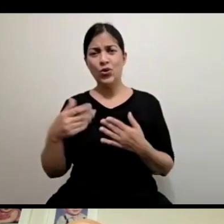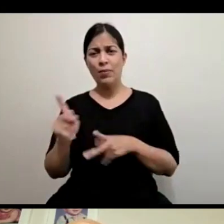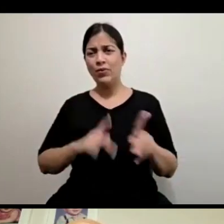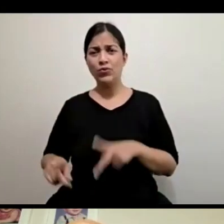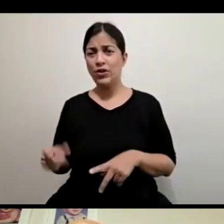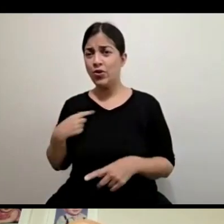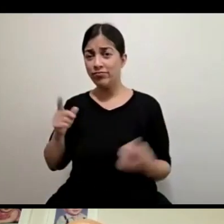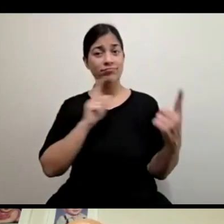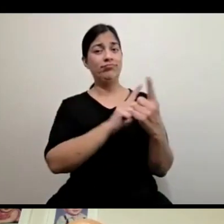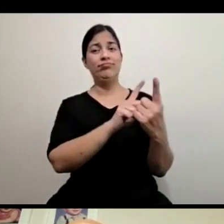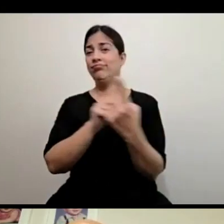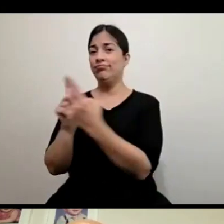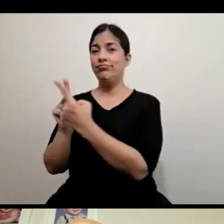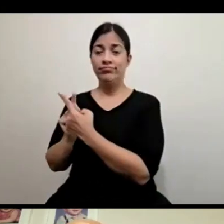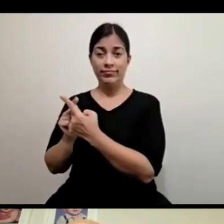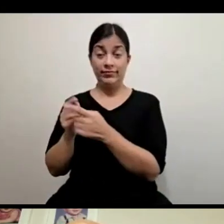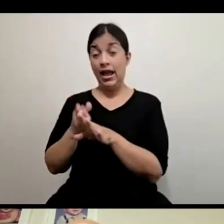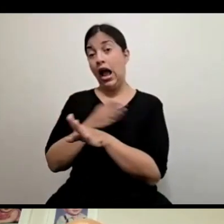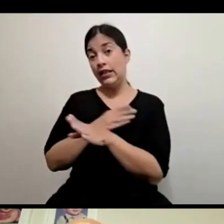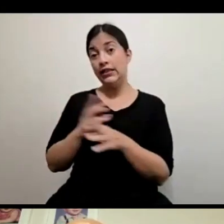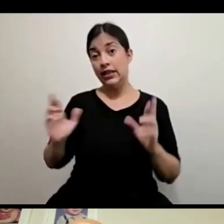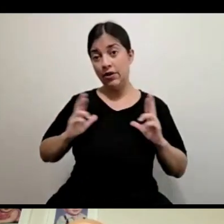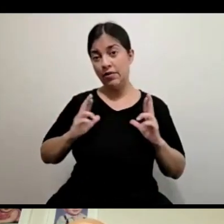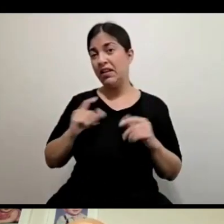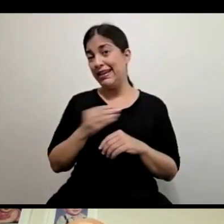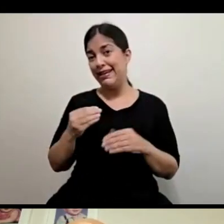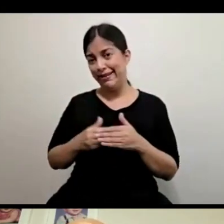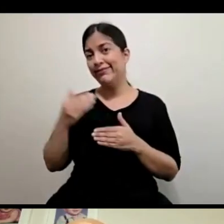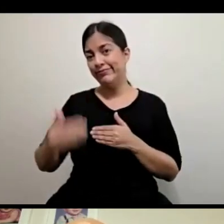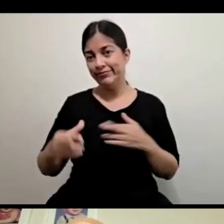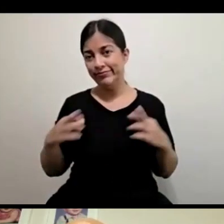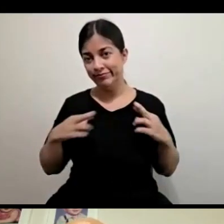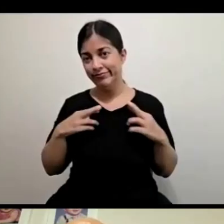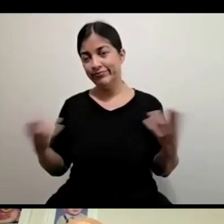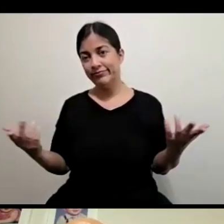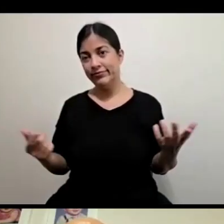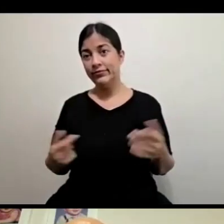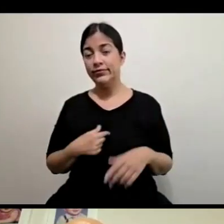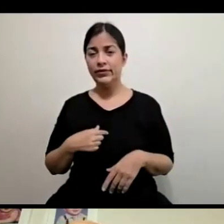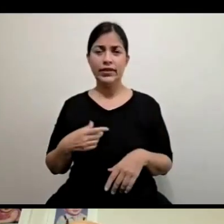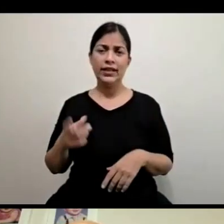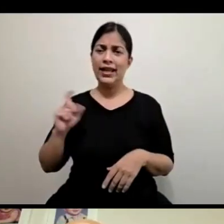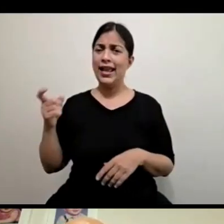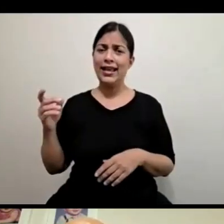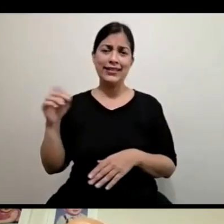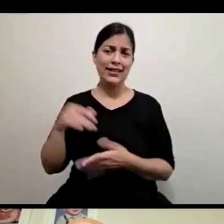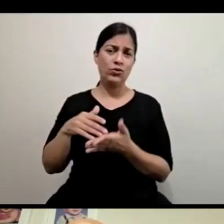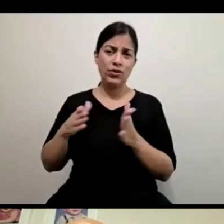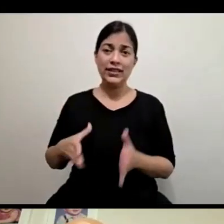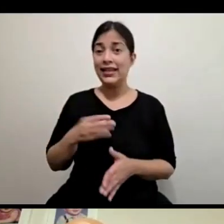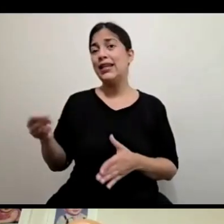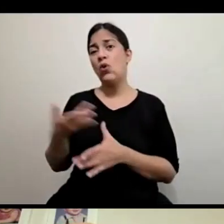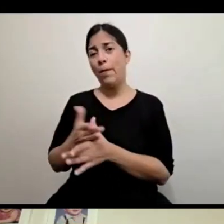jubilé, aún antes de haberme jubilado, pero siempre, y inclusive no solamente exalumnos y estudiantes, sino